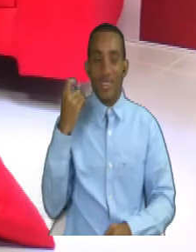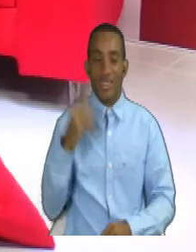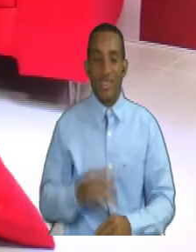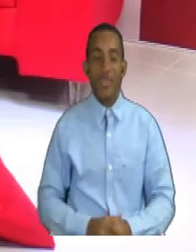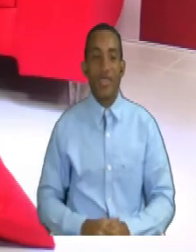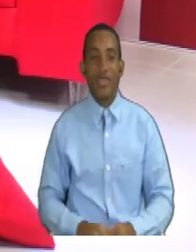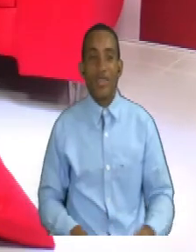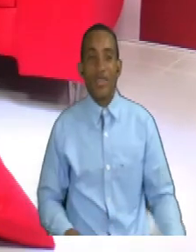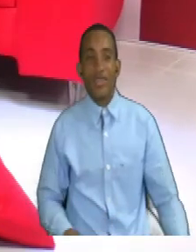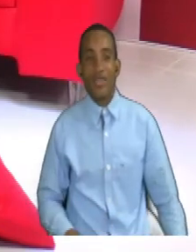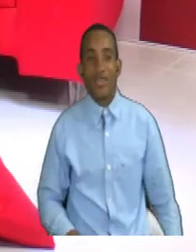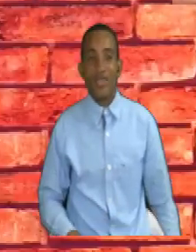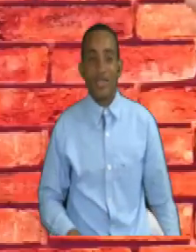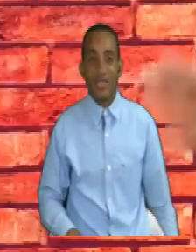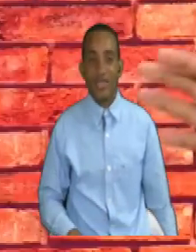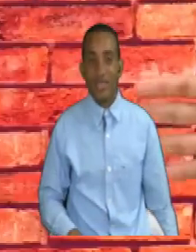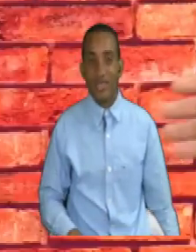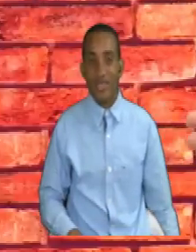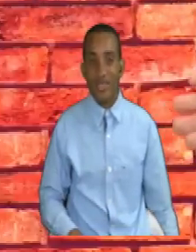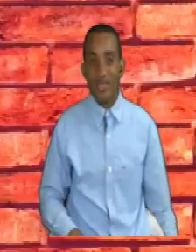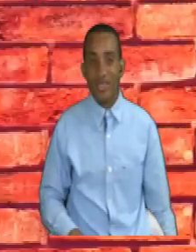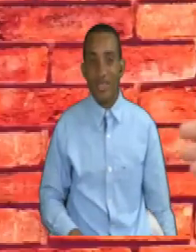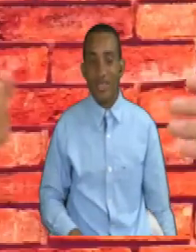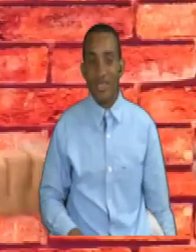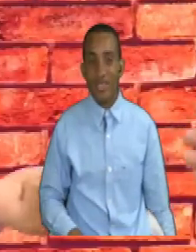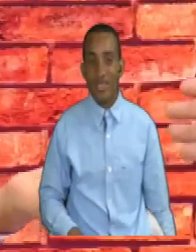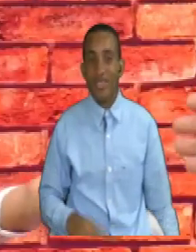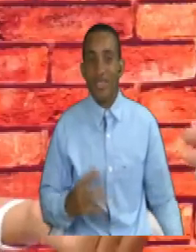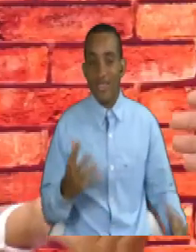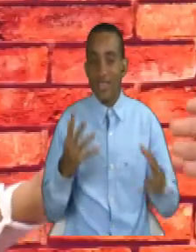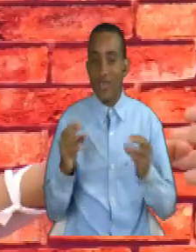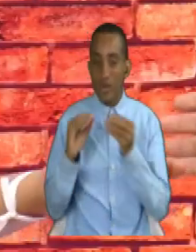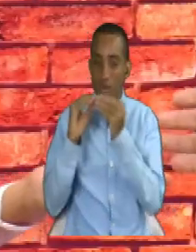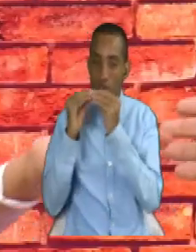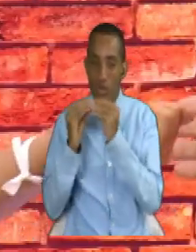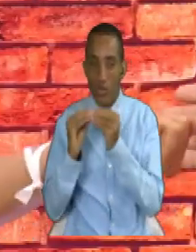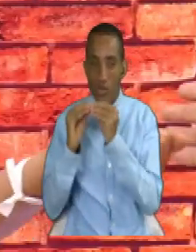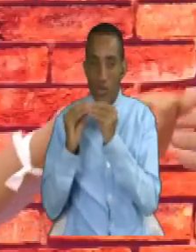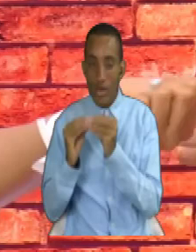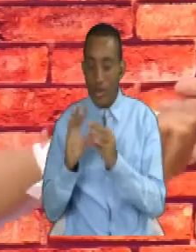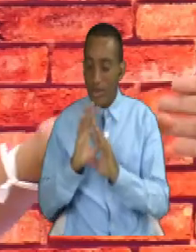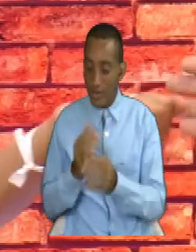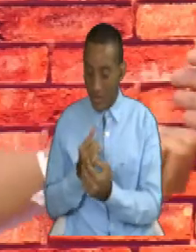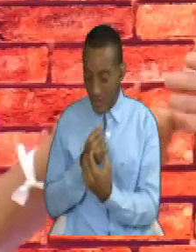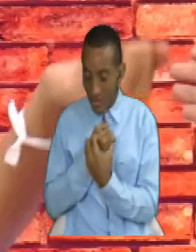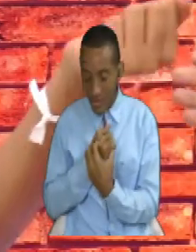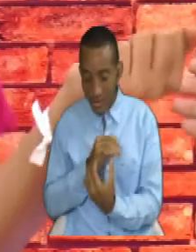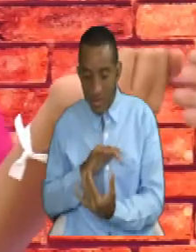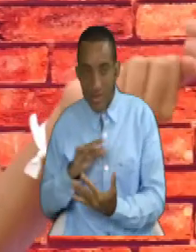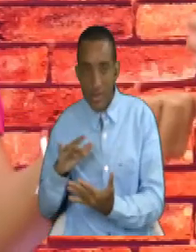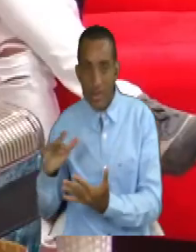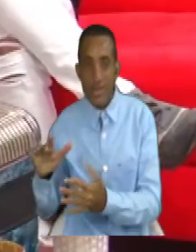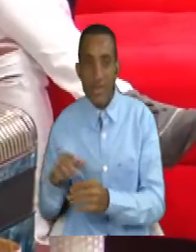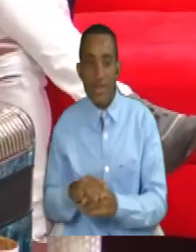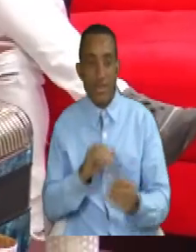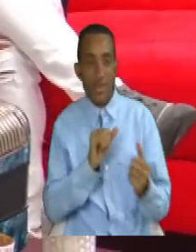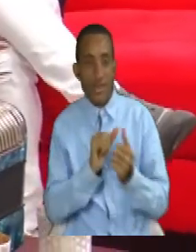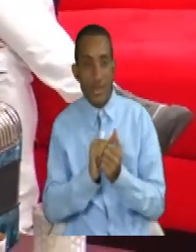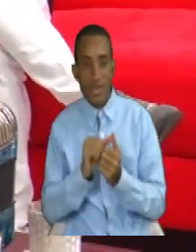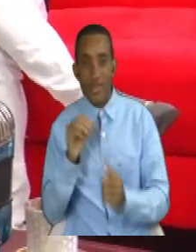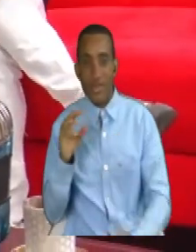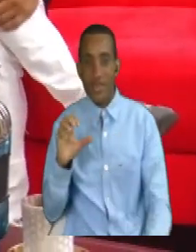Falta poquito para besar, vamos a cantarse la quiera. Quiero un besito, quiero adorarte, quiero entregarte el corazón, mi compadre Edwin.